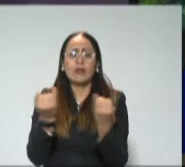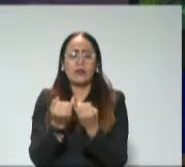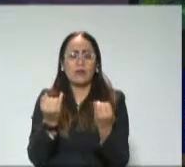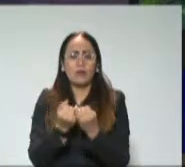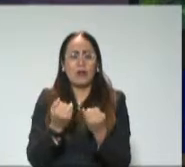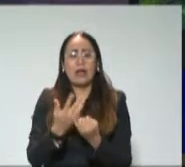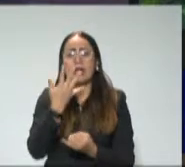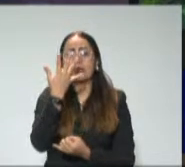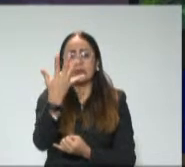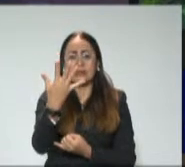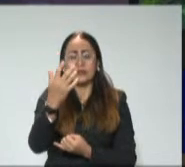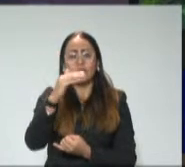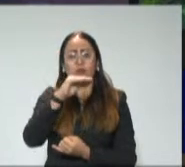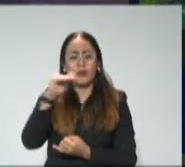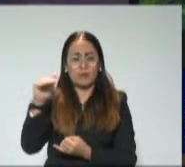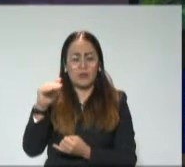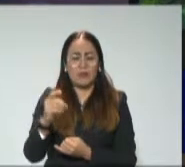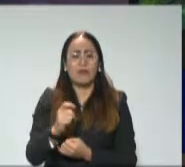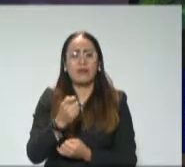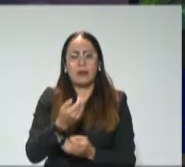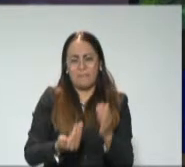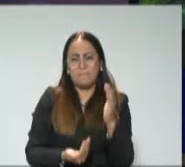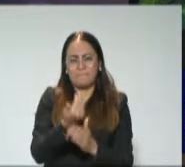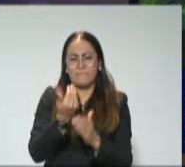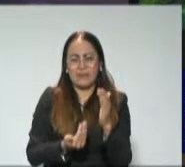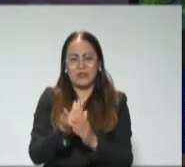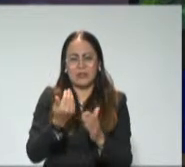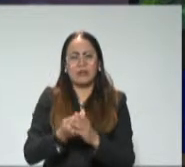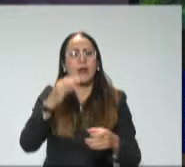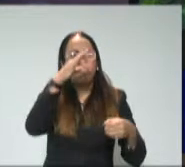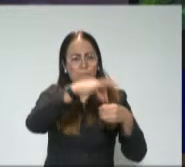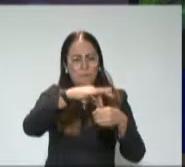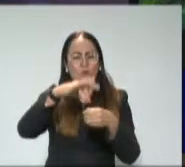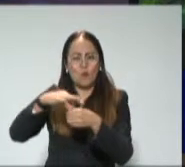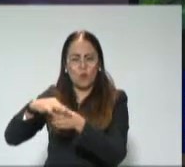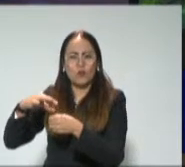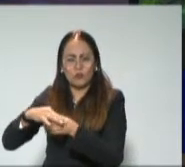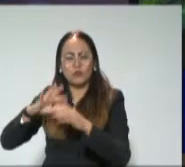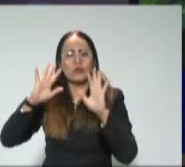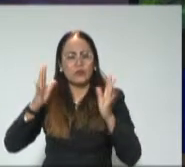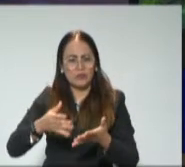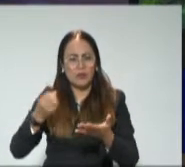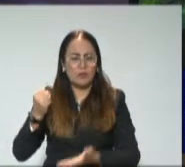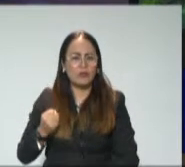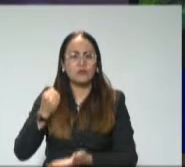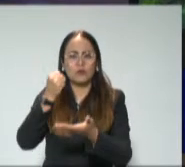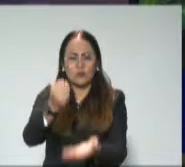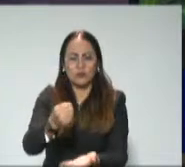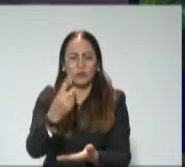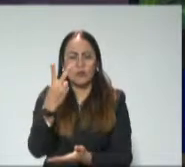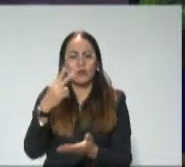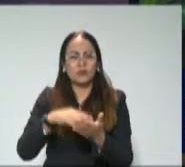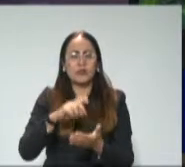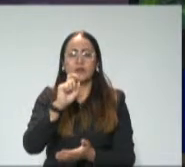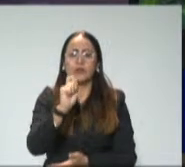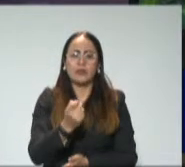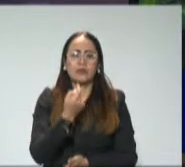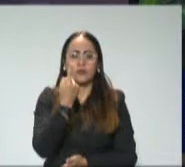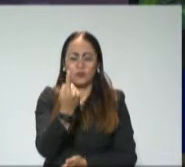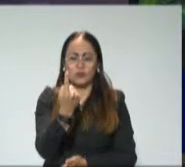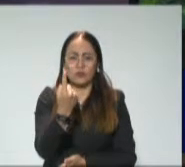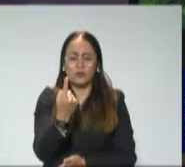5:30 de la mañana se votó el presupuesto de egresos de la federación 2021